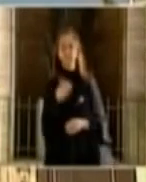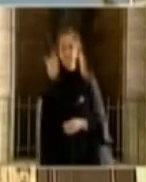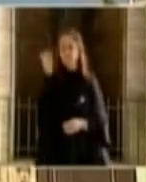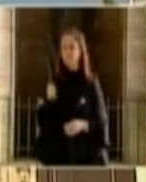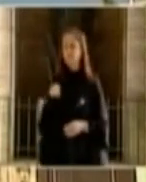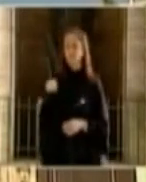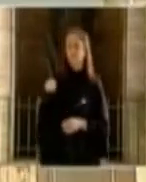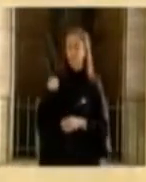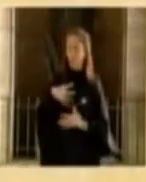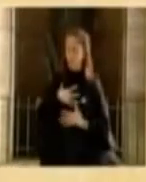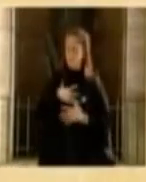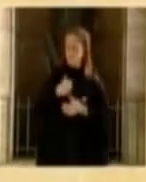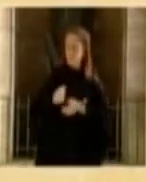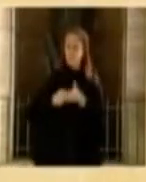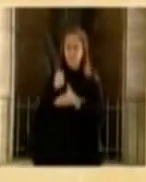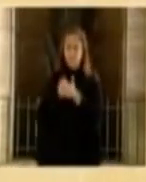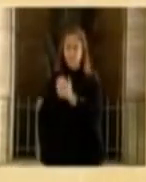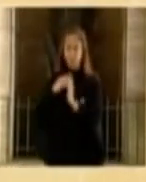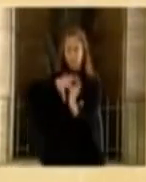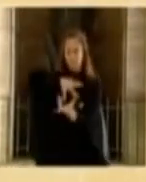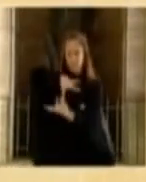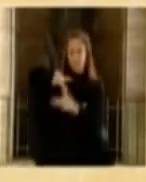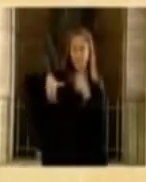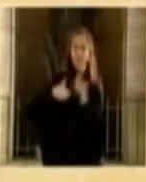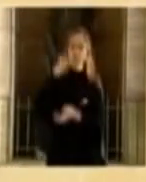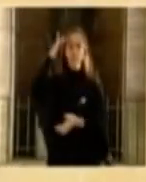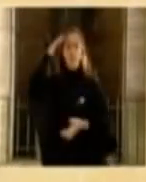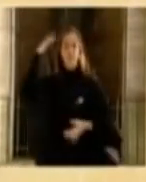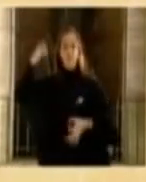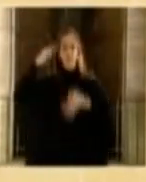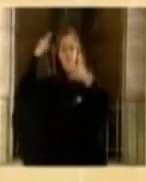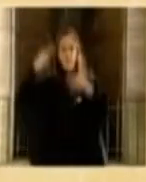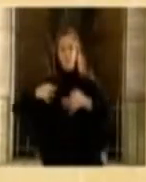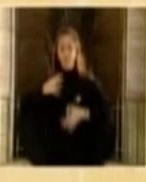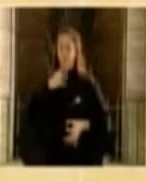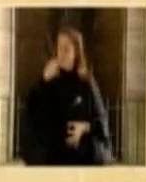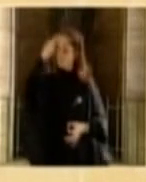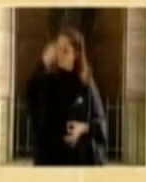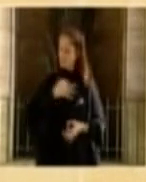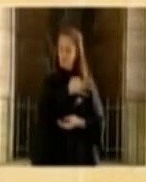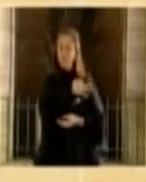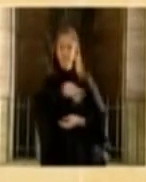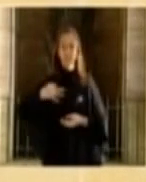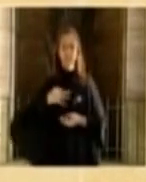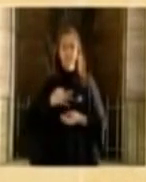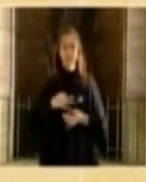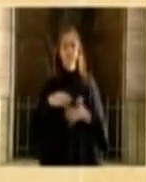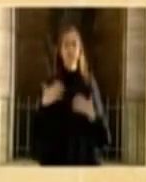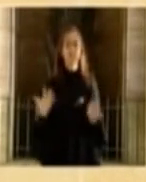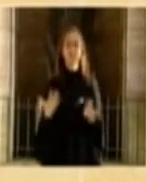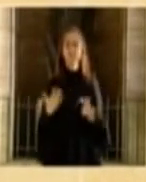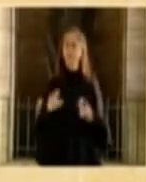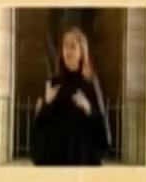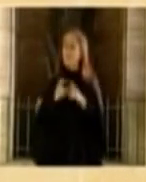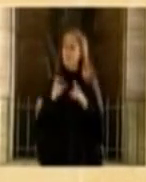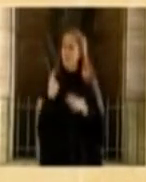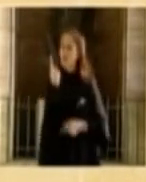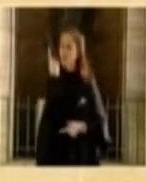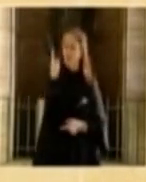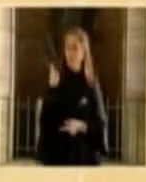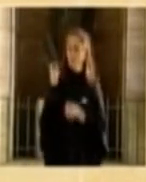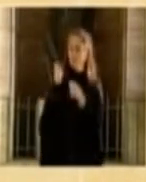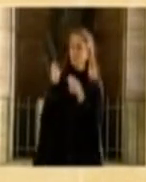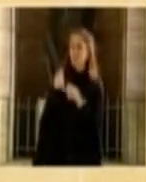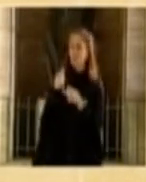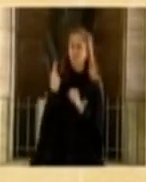apasionado, rebelde, culto, honesto. Cuesta ponerle una sola capa de